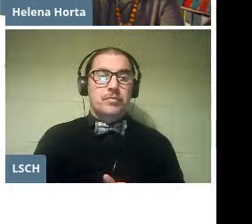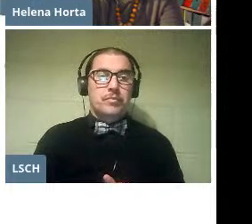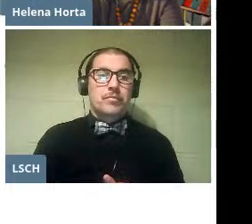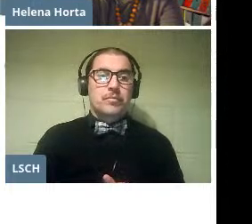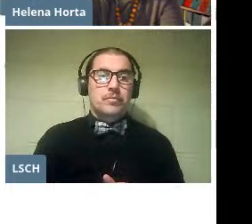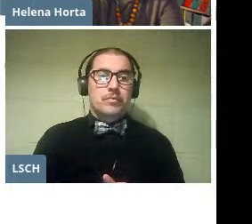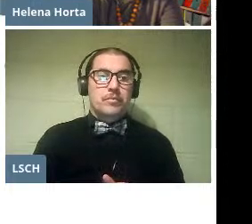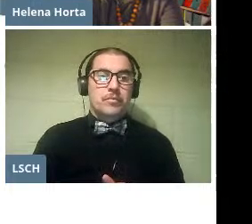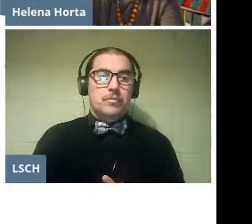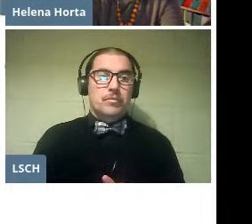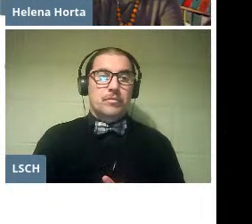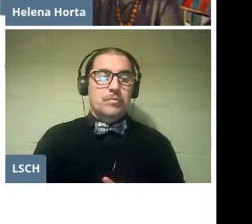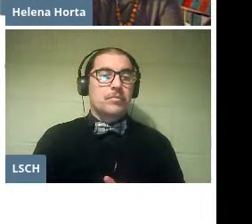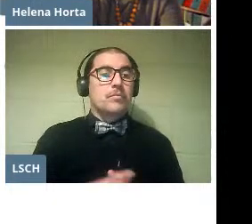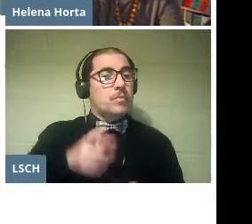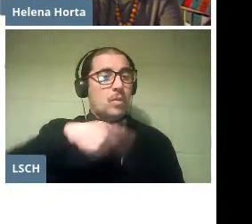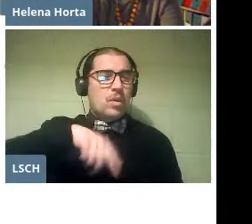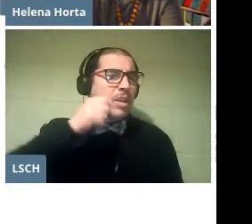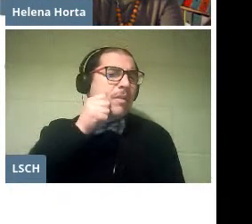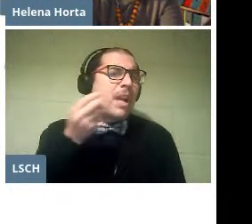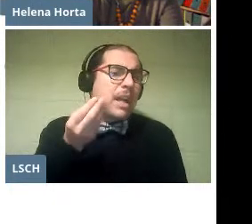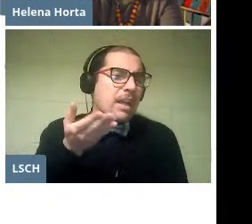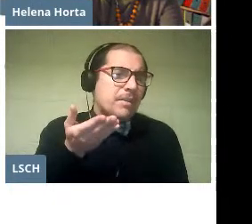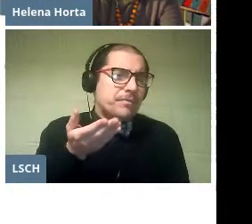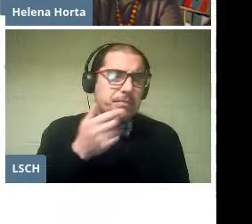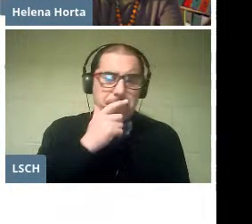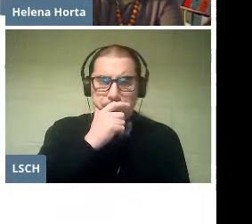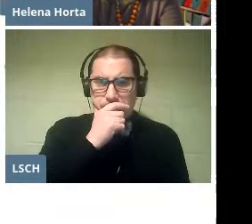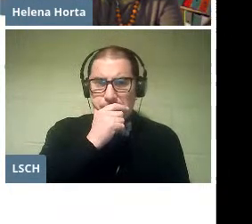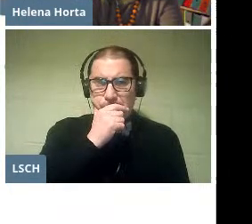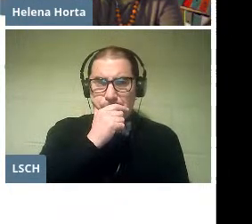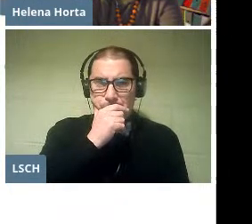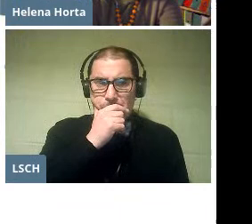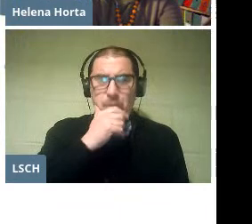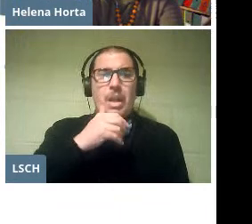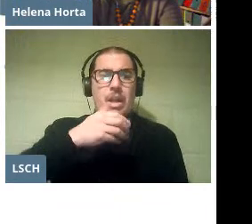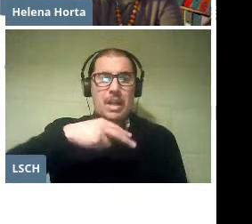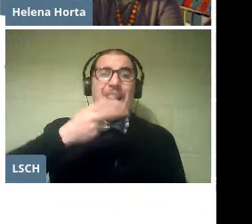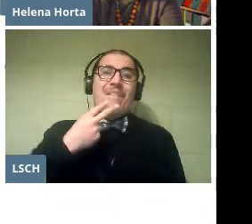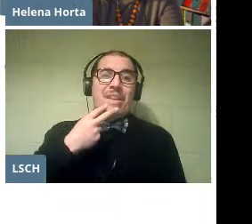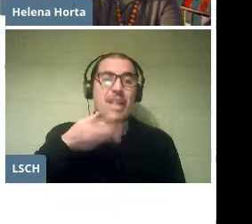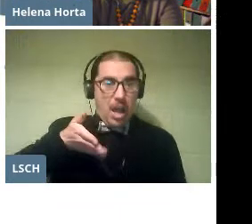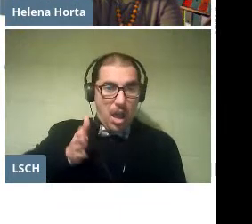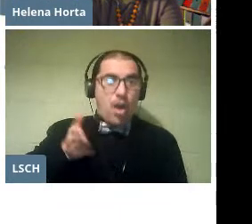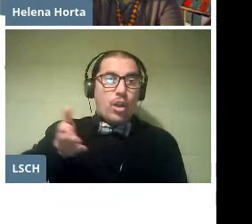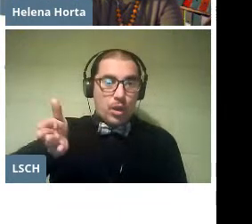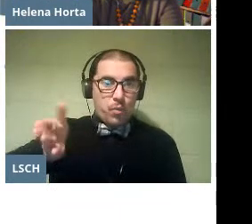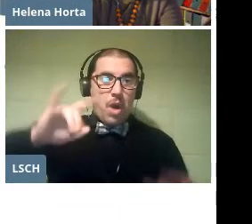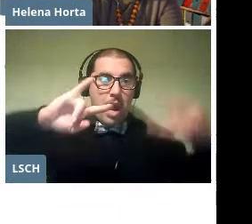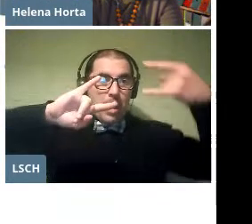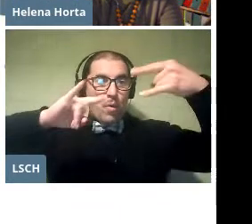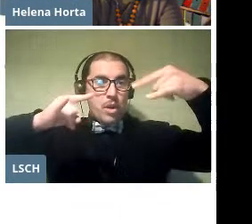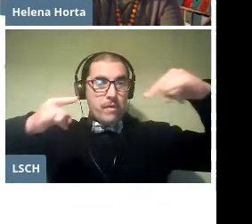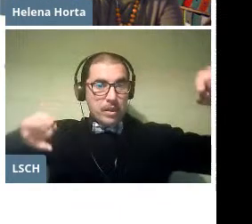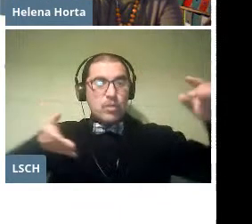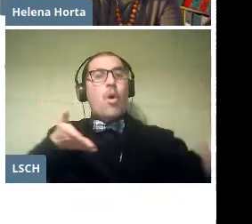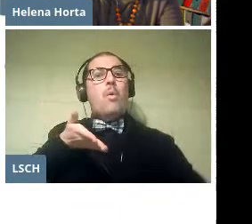y que en buenas cuentas todo siga su curso normal, que el cosmos siga